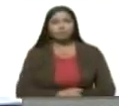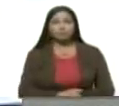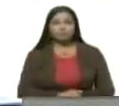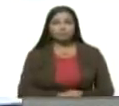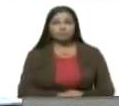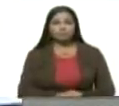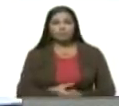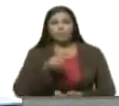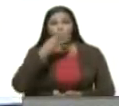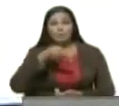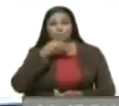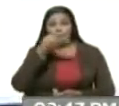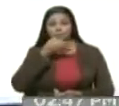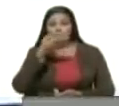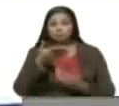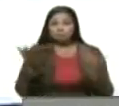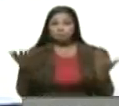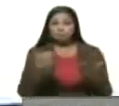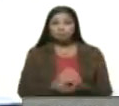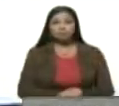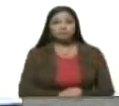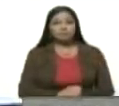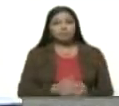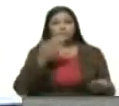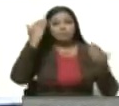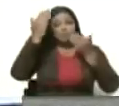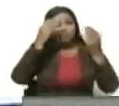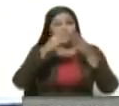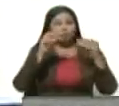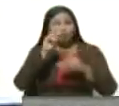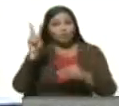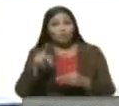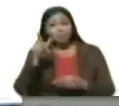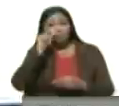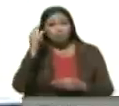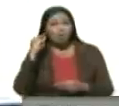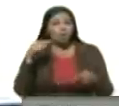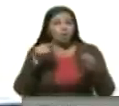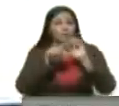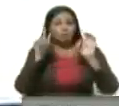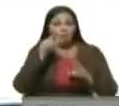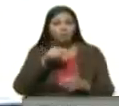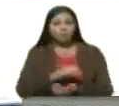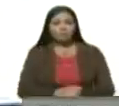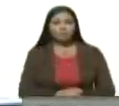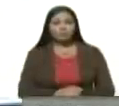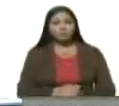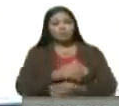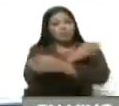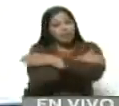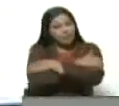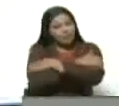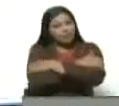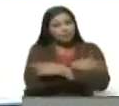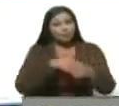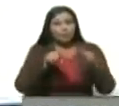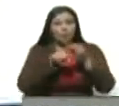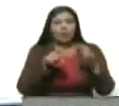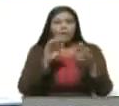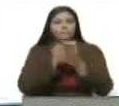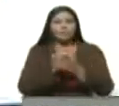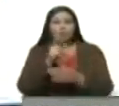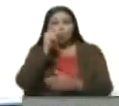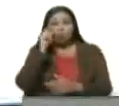Muy buenas tardes. Saludos a todos los venezolanos, a todas las venezolanas. Un abrazo a los compañeros y